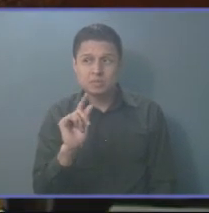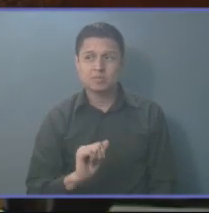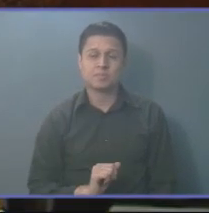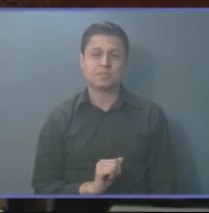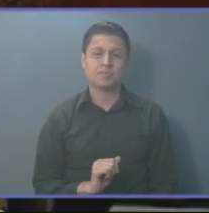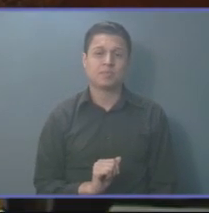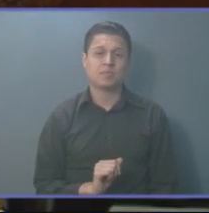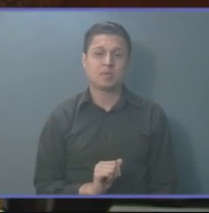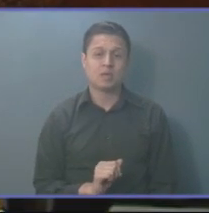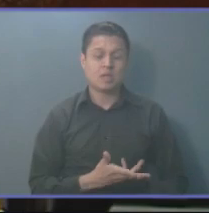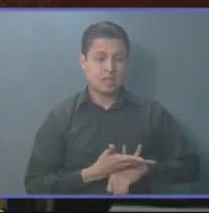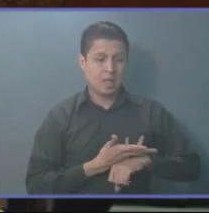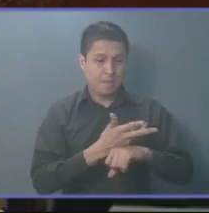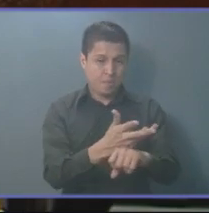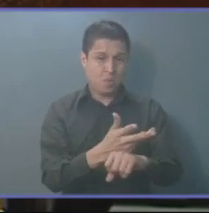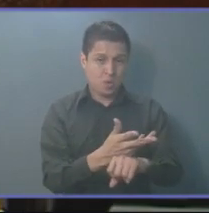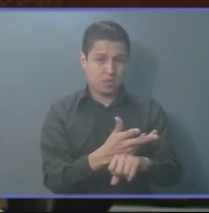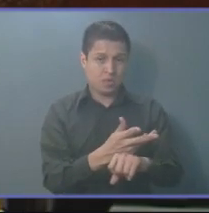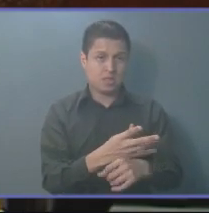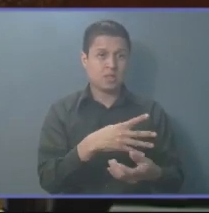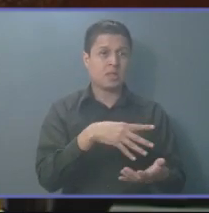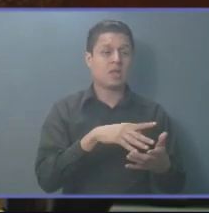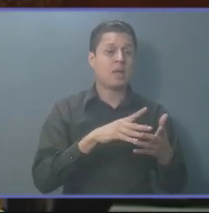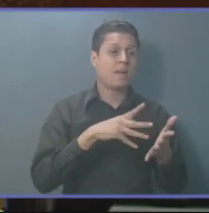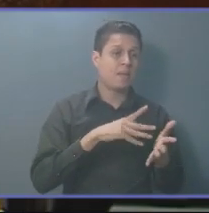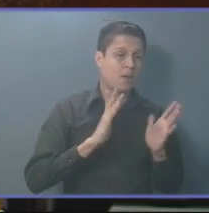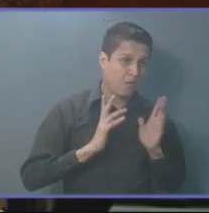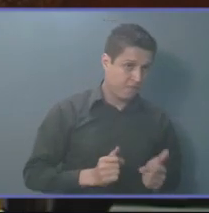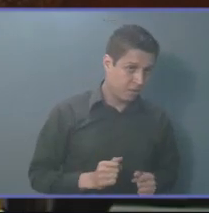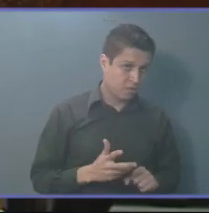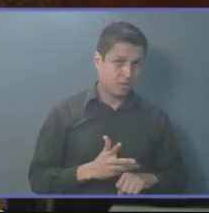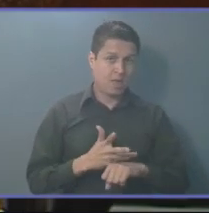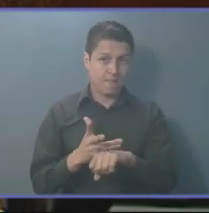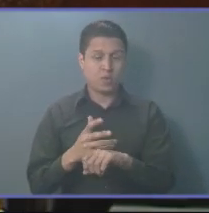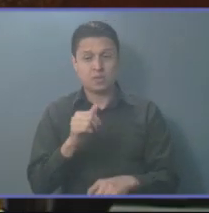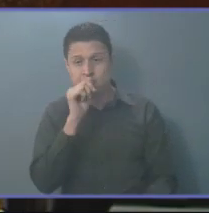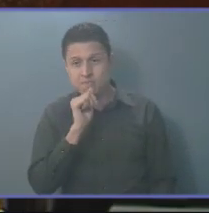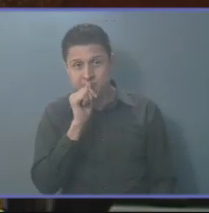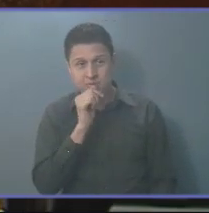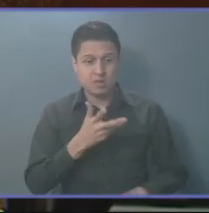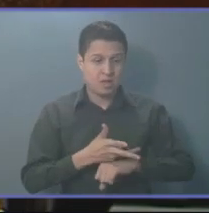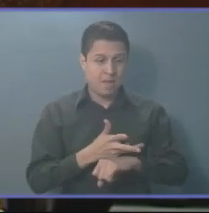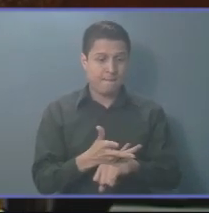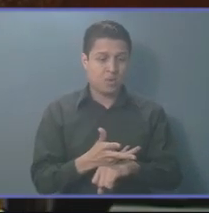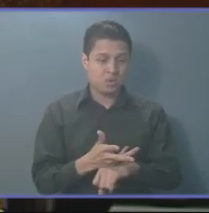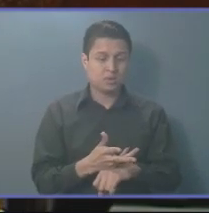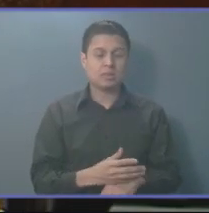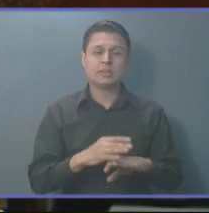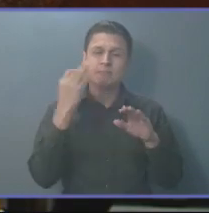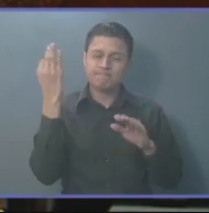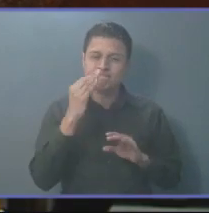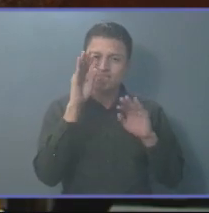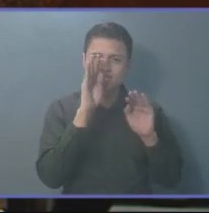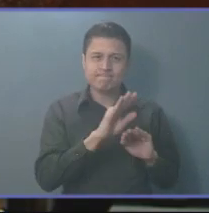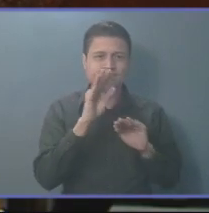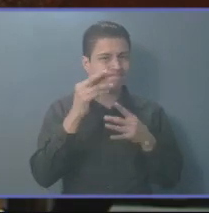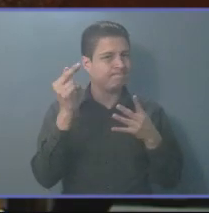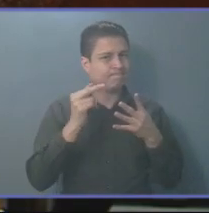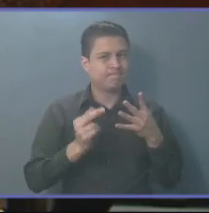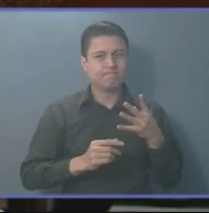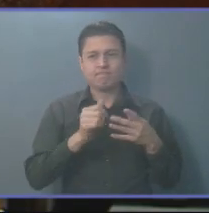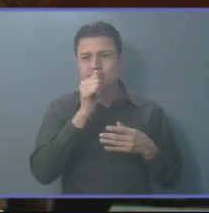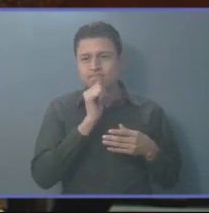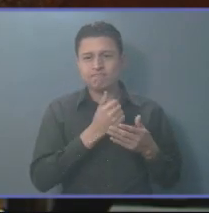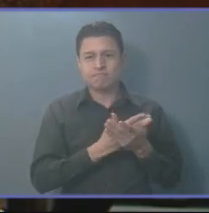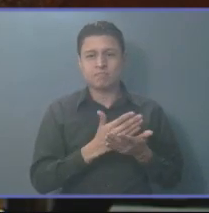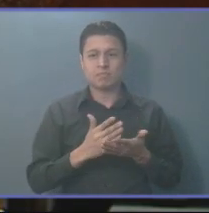Autorízase la circulación del transporte público y privado de pasajeros, así como el transporte de carga, guardando los protocolos sanitarios y de